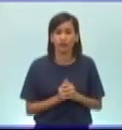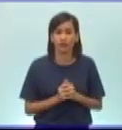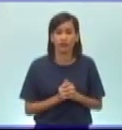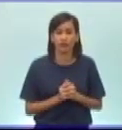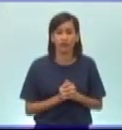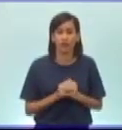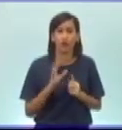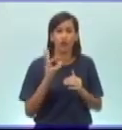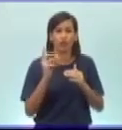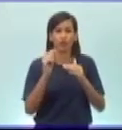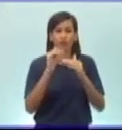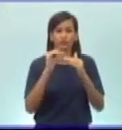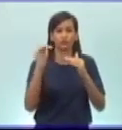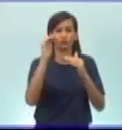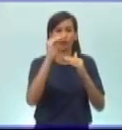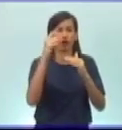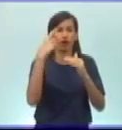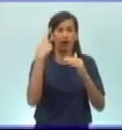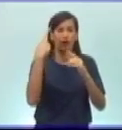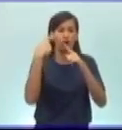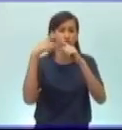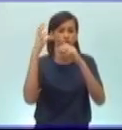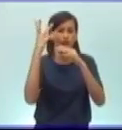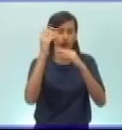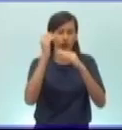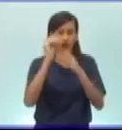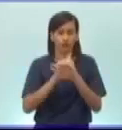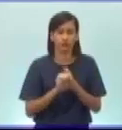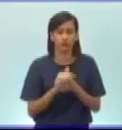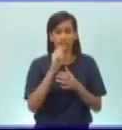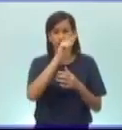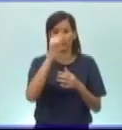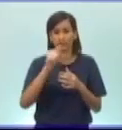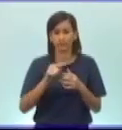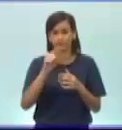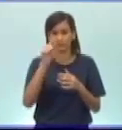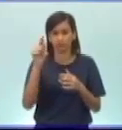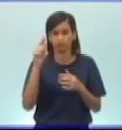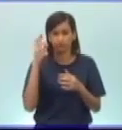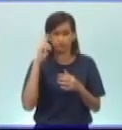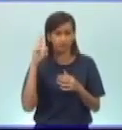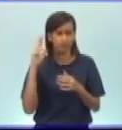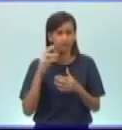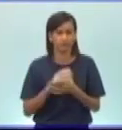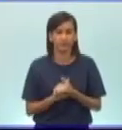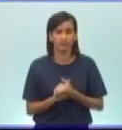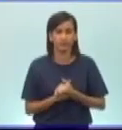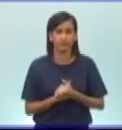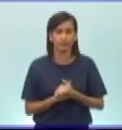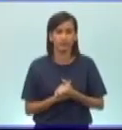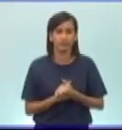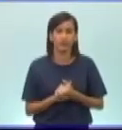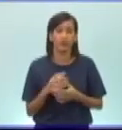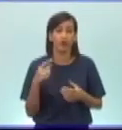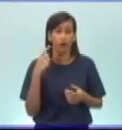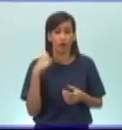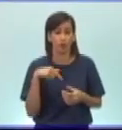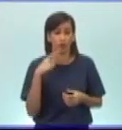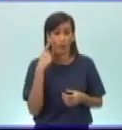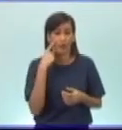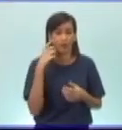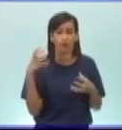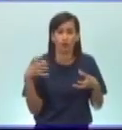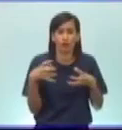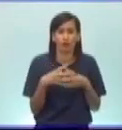la radicación. Veamos entonces un grupo de ejemplos que ya fueron vistos desde la